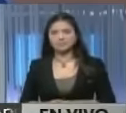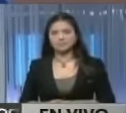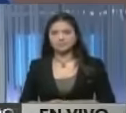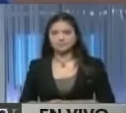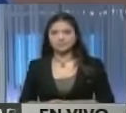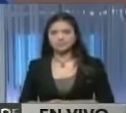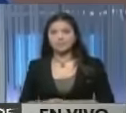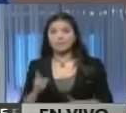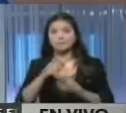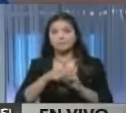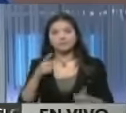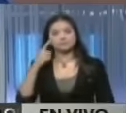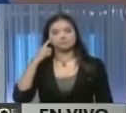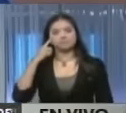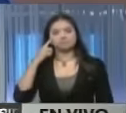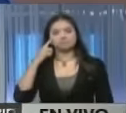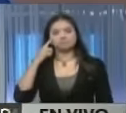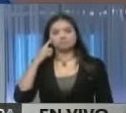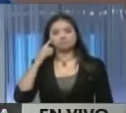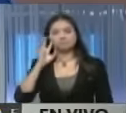La reflexión.